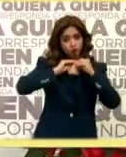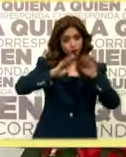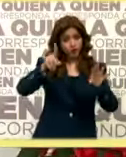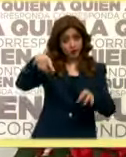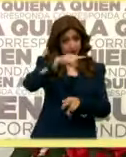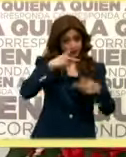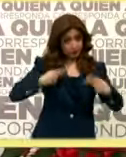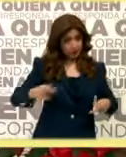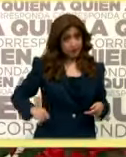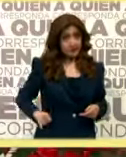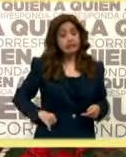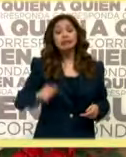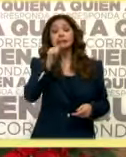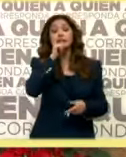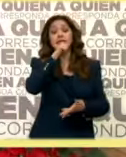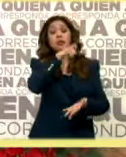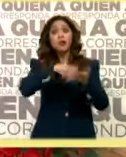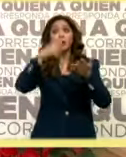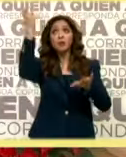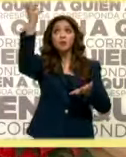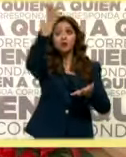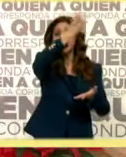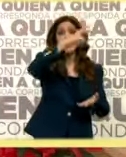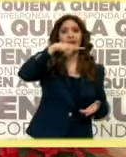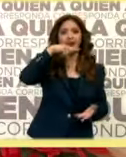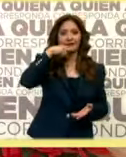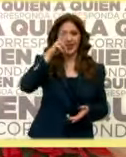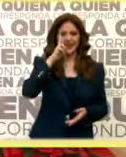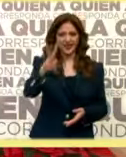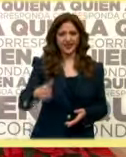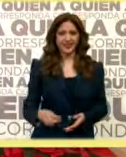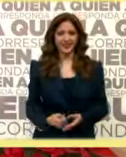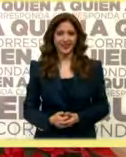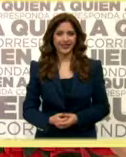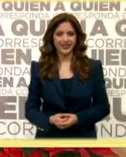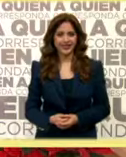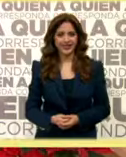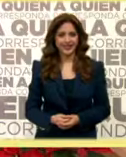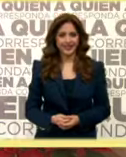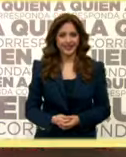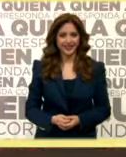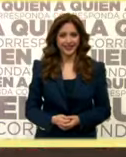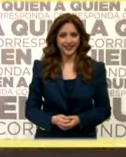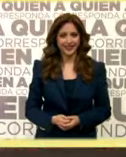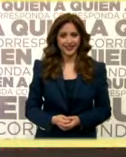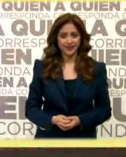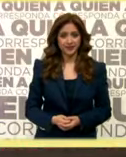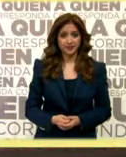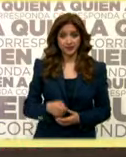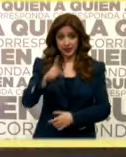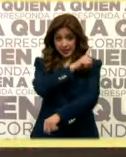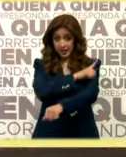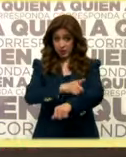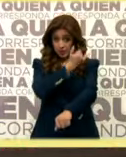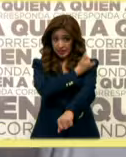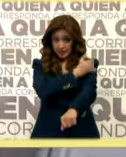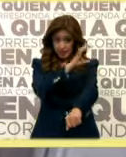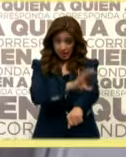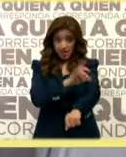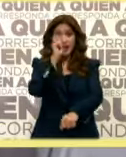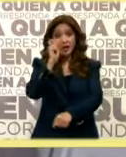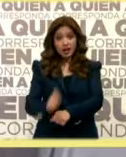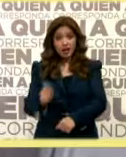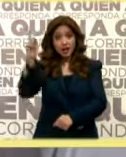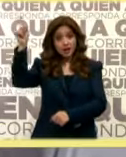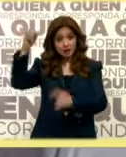todos los interesados que aún no han comprado sus esferas navideñas. Está padrísimo. la Delegación Iztacalco celebra la Feria